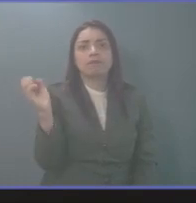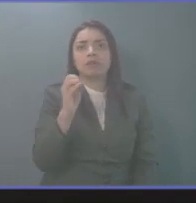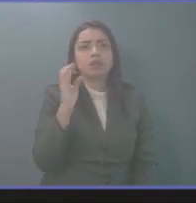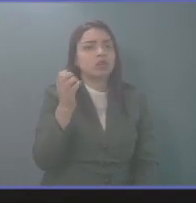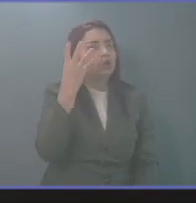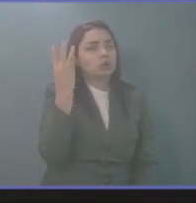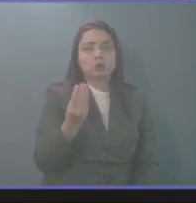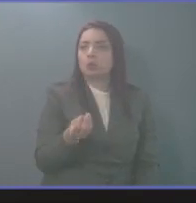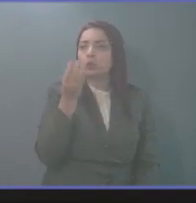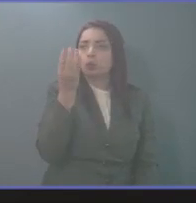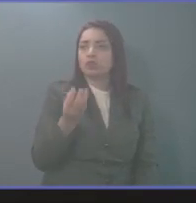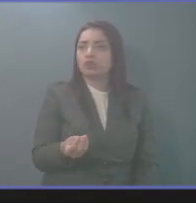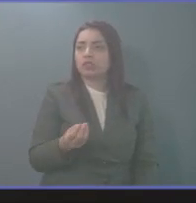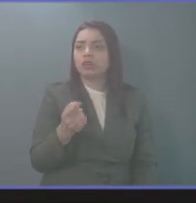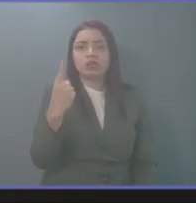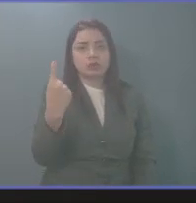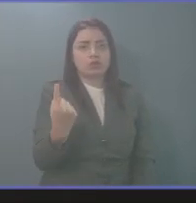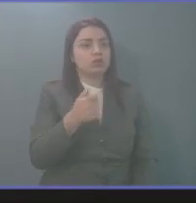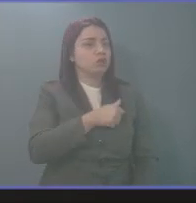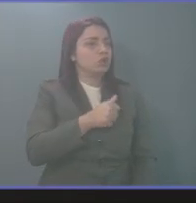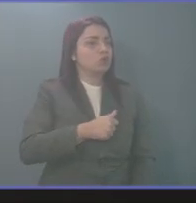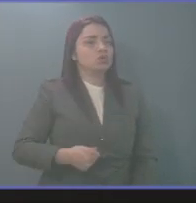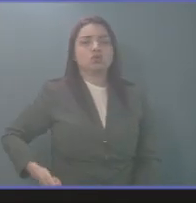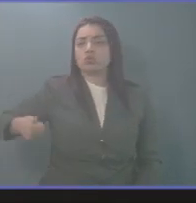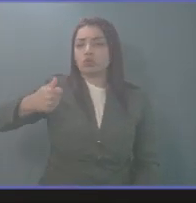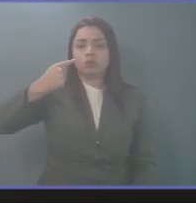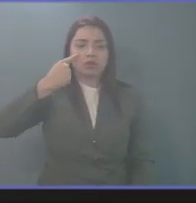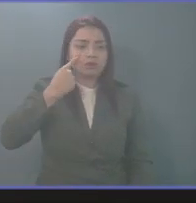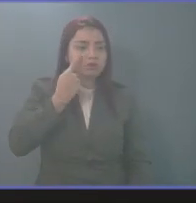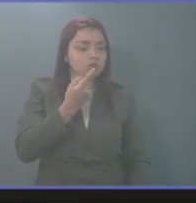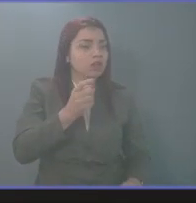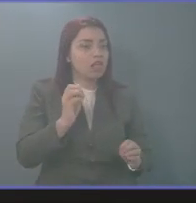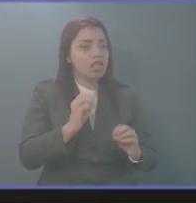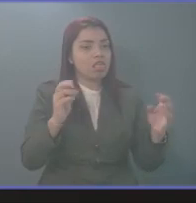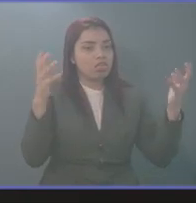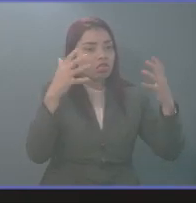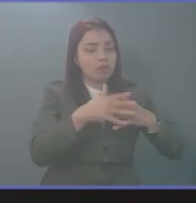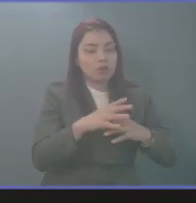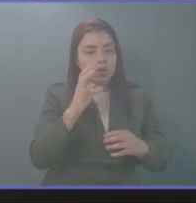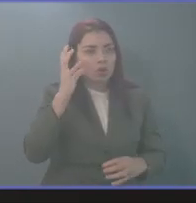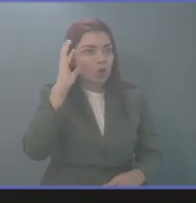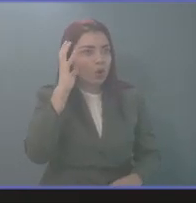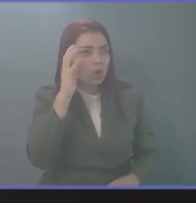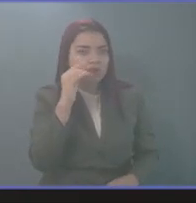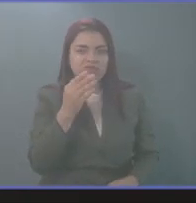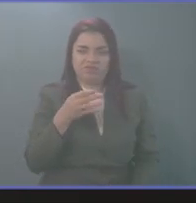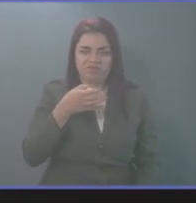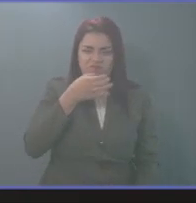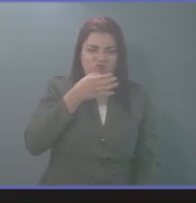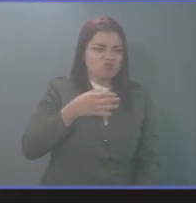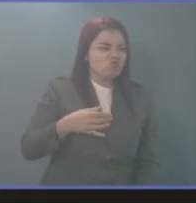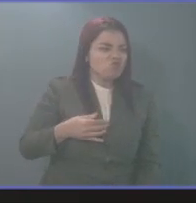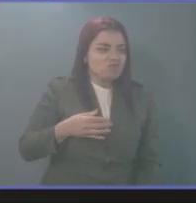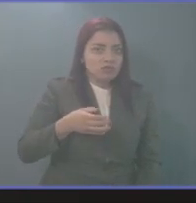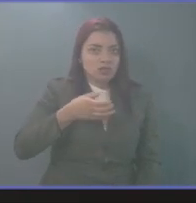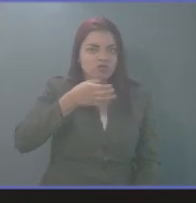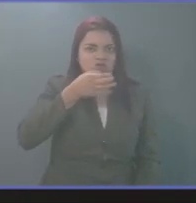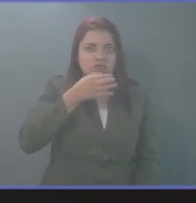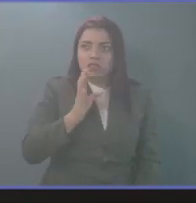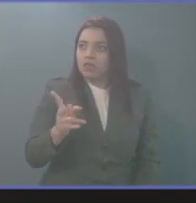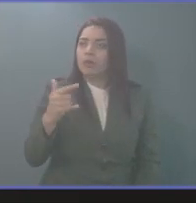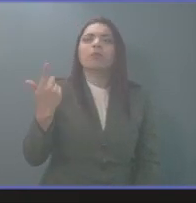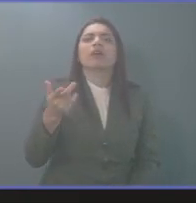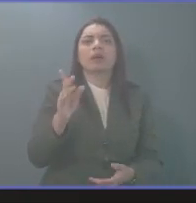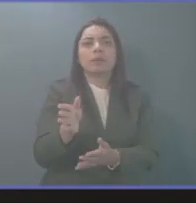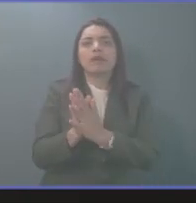todos los días. Ahí hay un supervisor que debió verificar el color, el mal olor y cuánto es la cantidad. ¿Por qué le pedimos